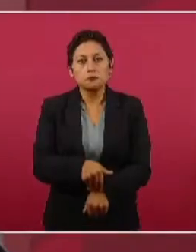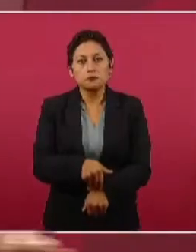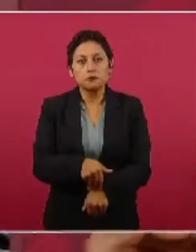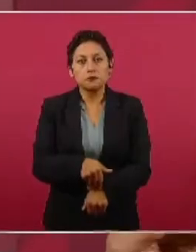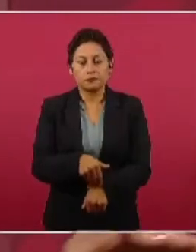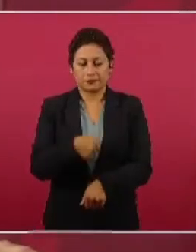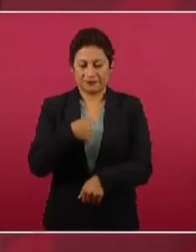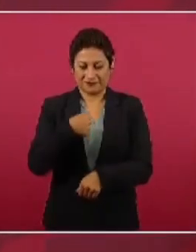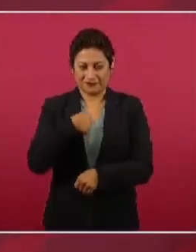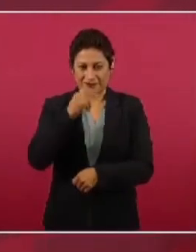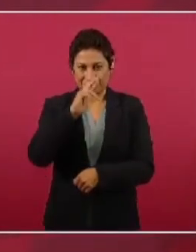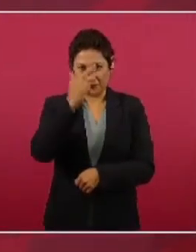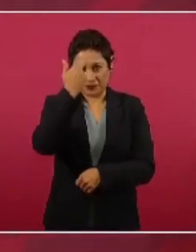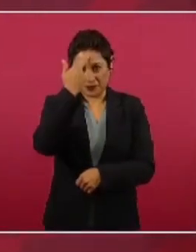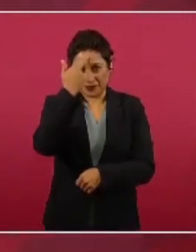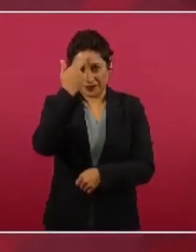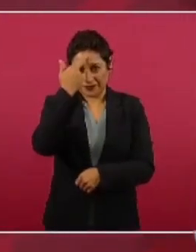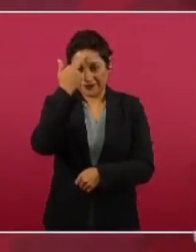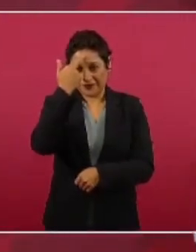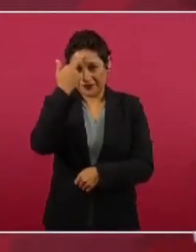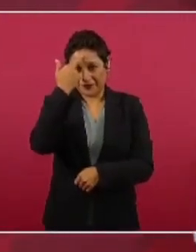Yo recuerdo que